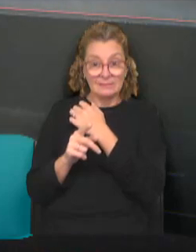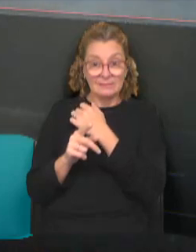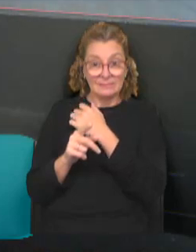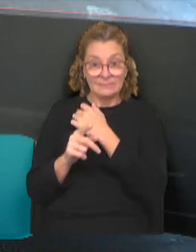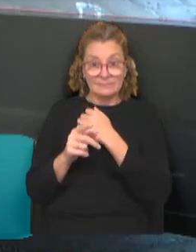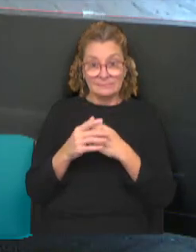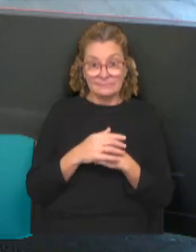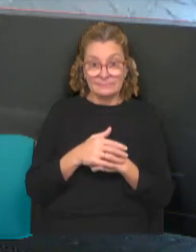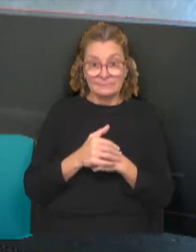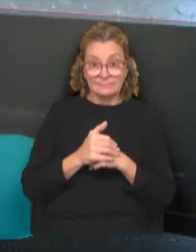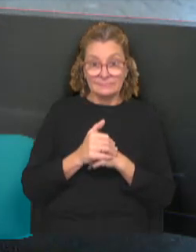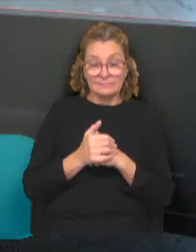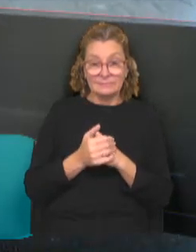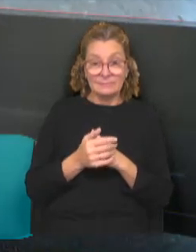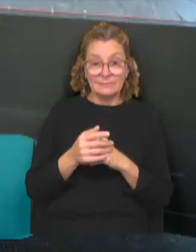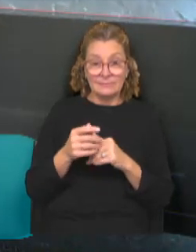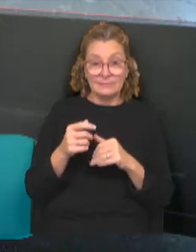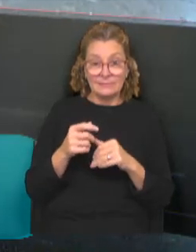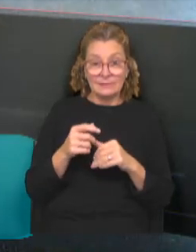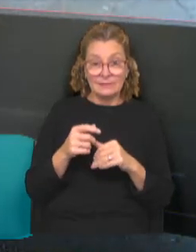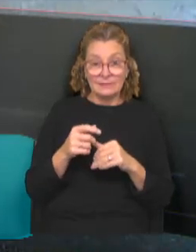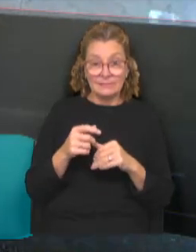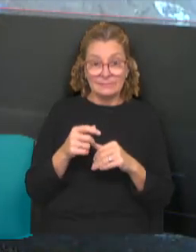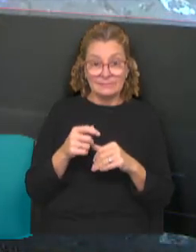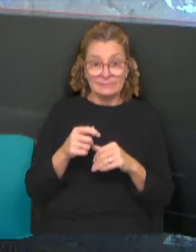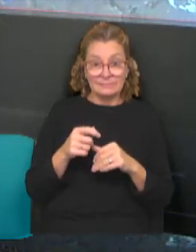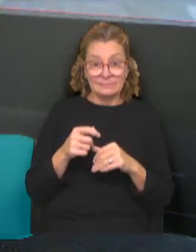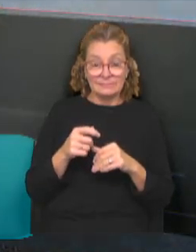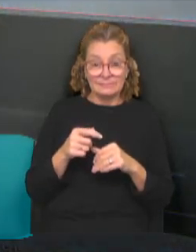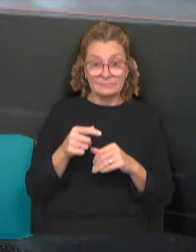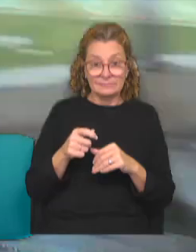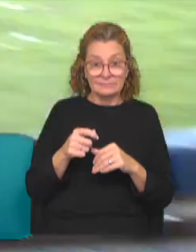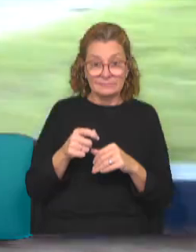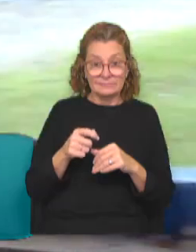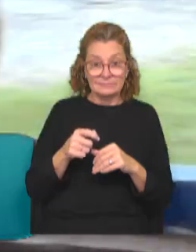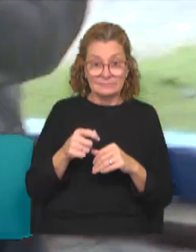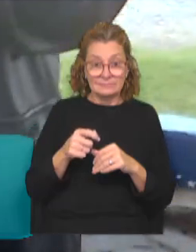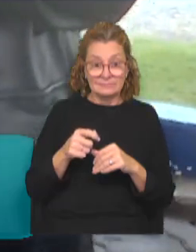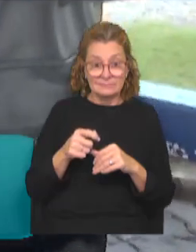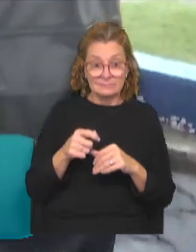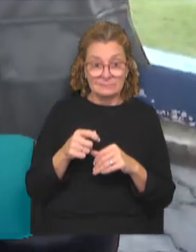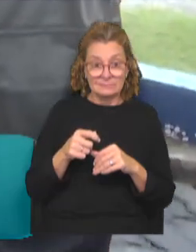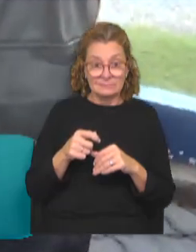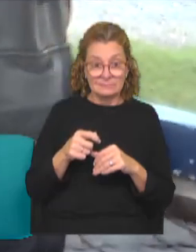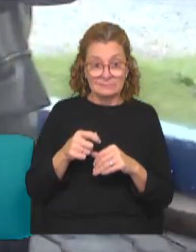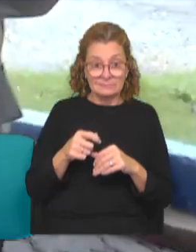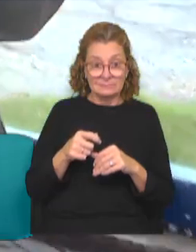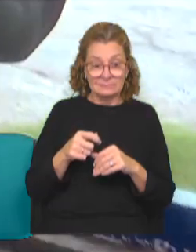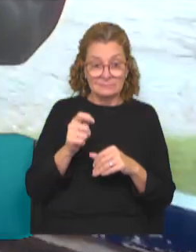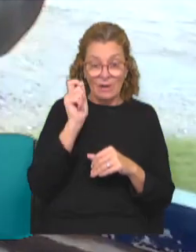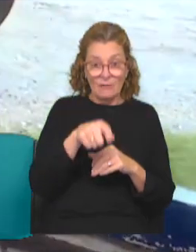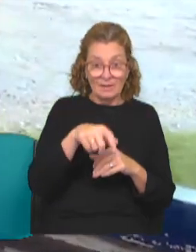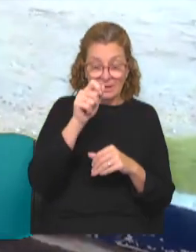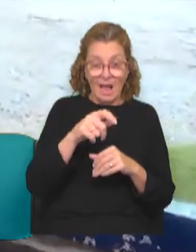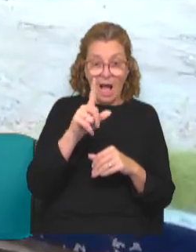lavas acá? Claro, ponés fichas, ahí claro, está. Ven. Ponés ficha y acá, le ponés el agua. Ponés ficha y le pasás la aspiradora. Ponés ficha